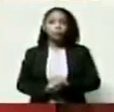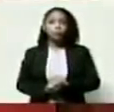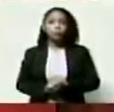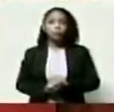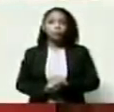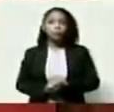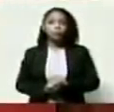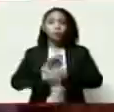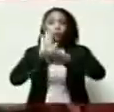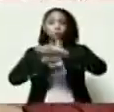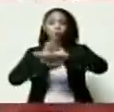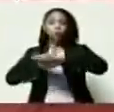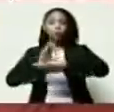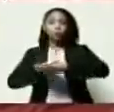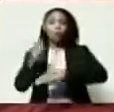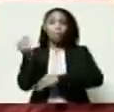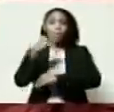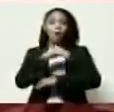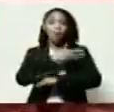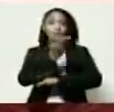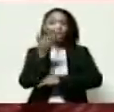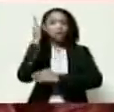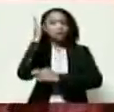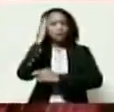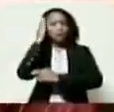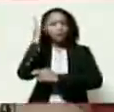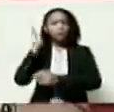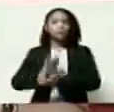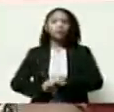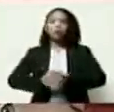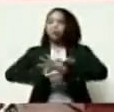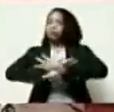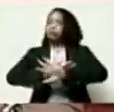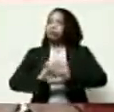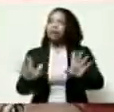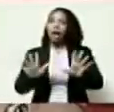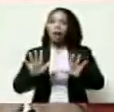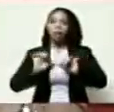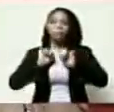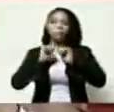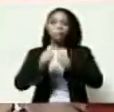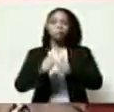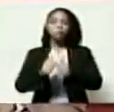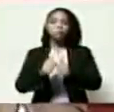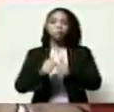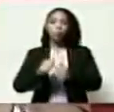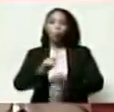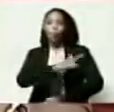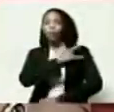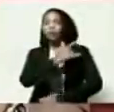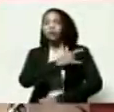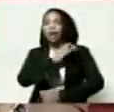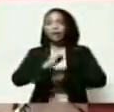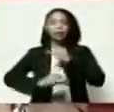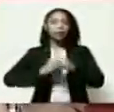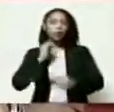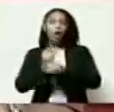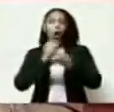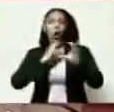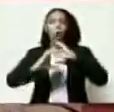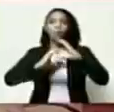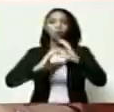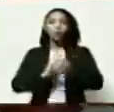Anuncio además, ustedes sabían que ya arrancó la Universidad Internacional de las